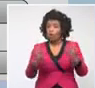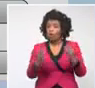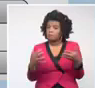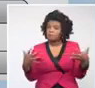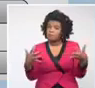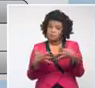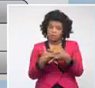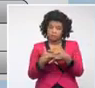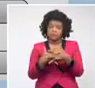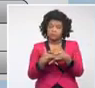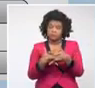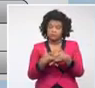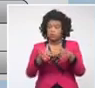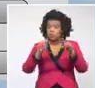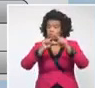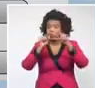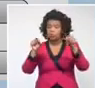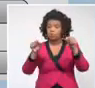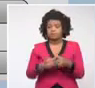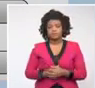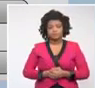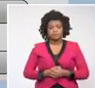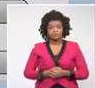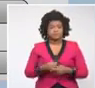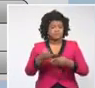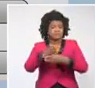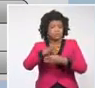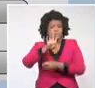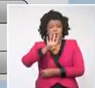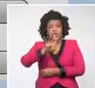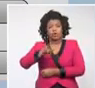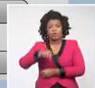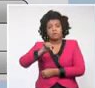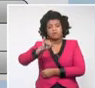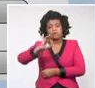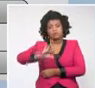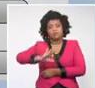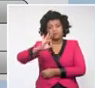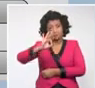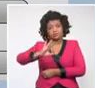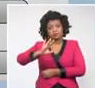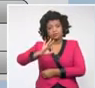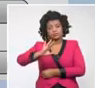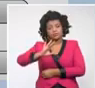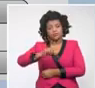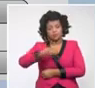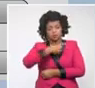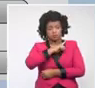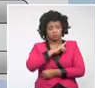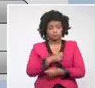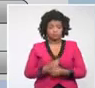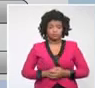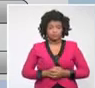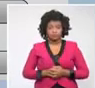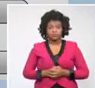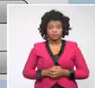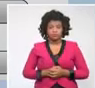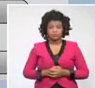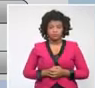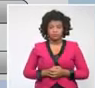país. Eso dio un 4,6% de positividad ayer. Ya se